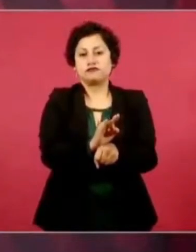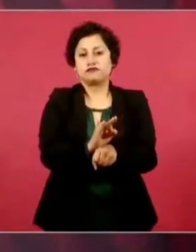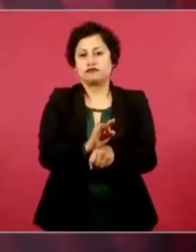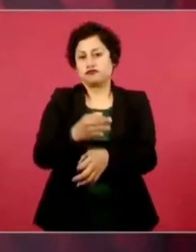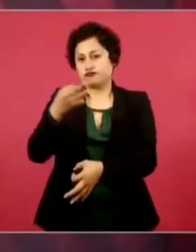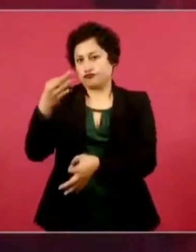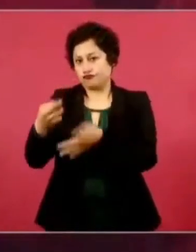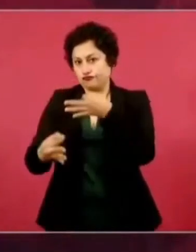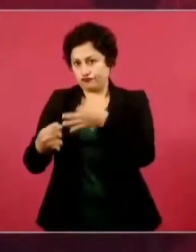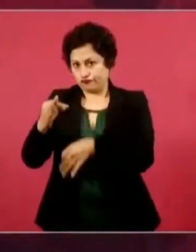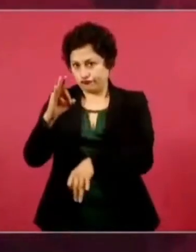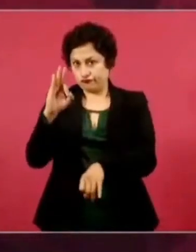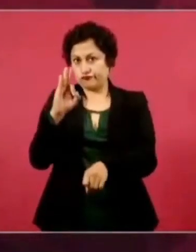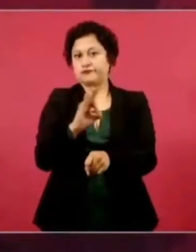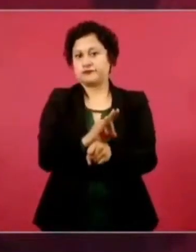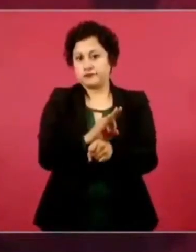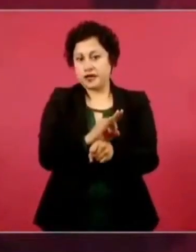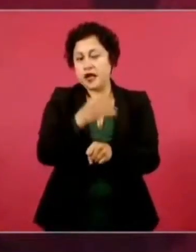bajo